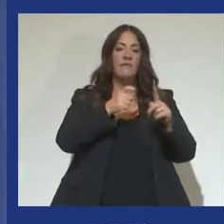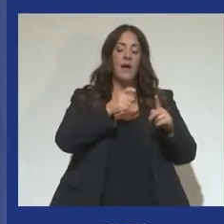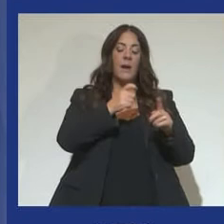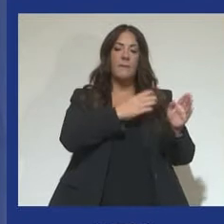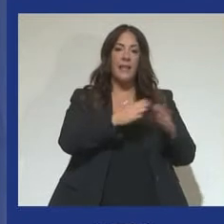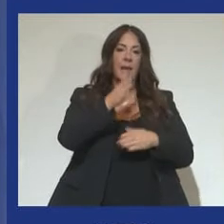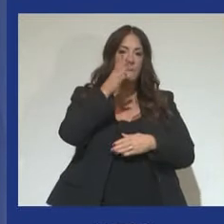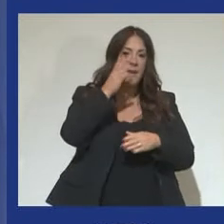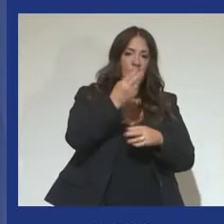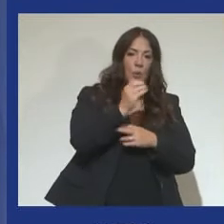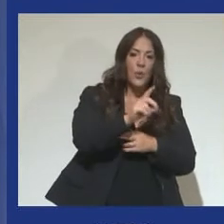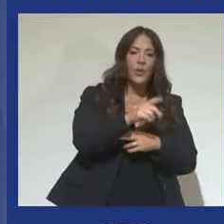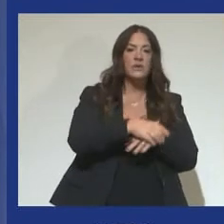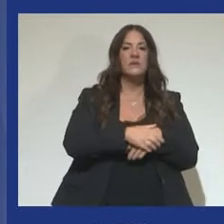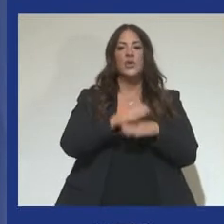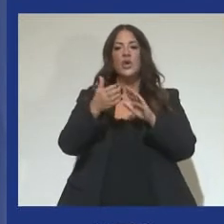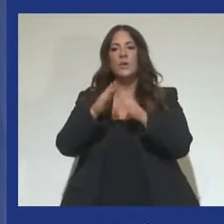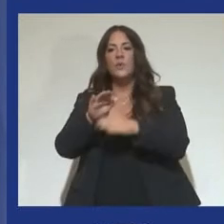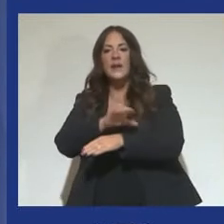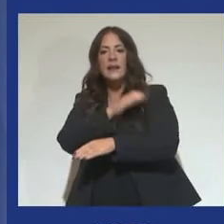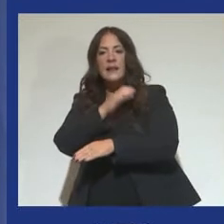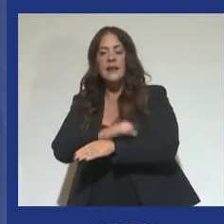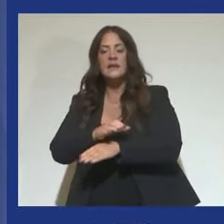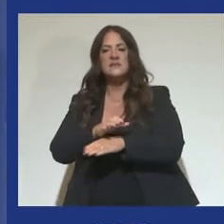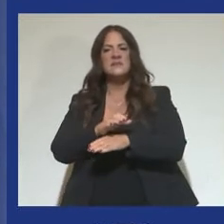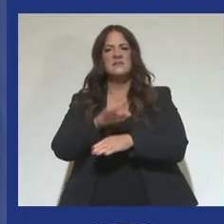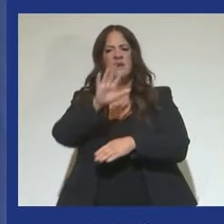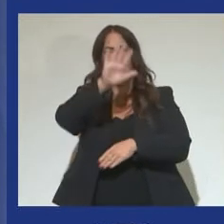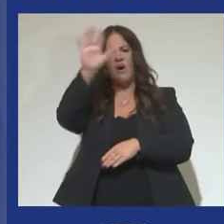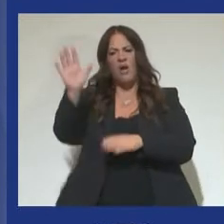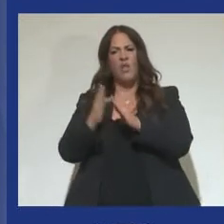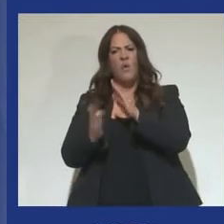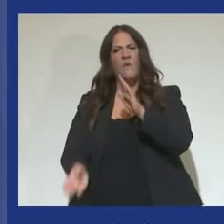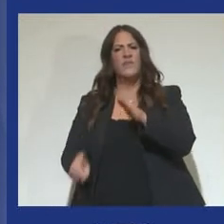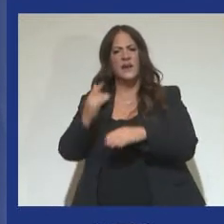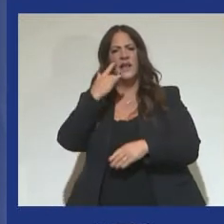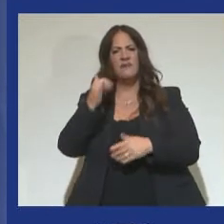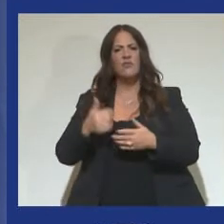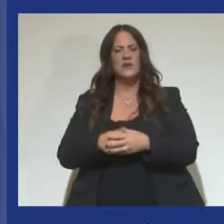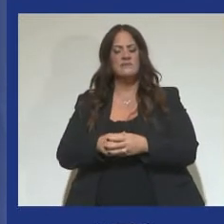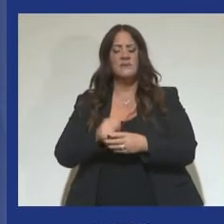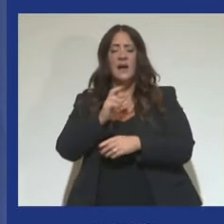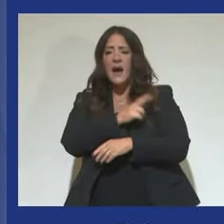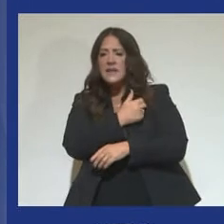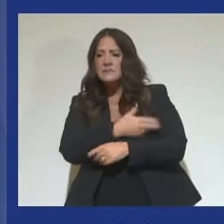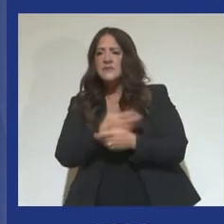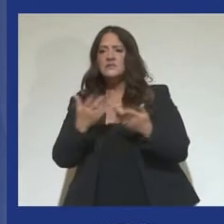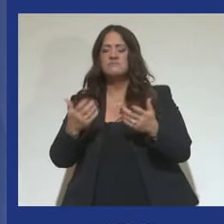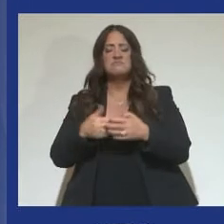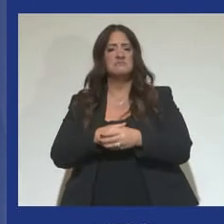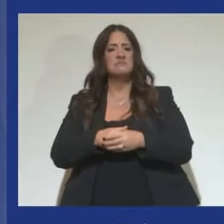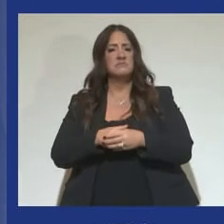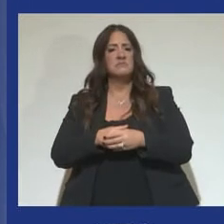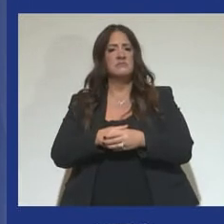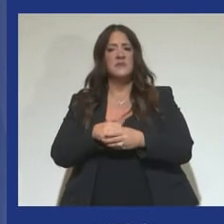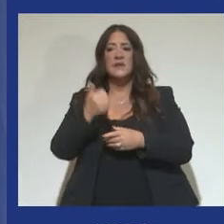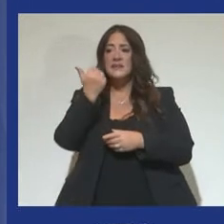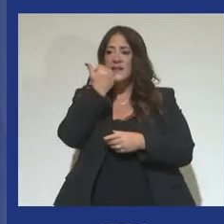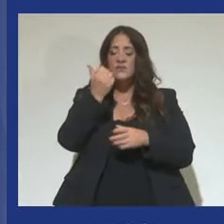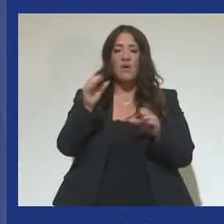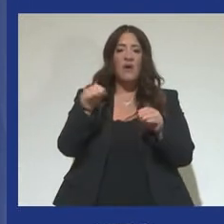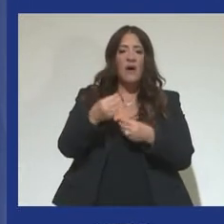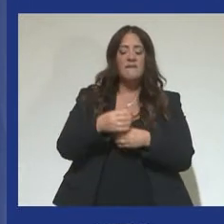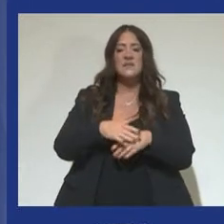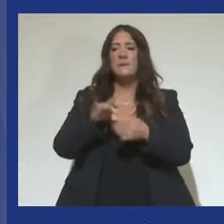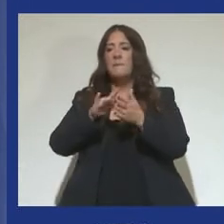gente de panteras clínicas a través del espectro hospitales etcétera y también